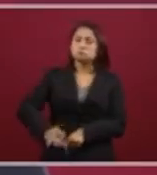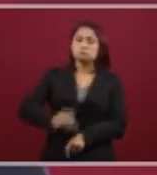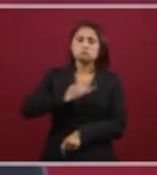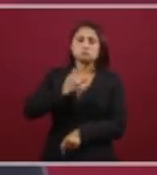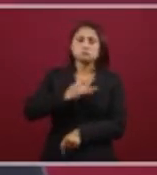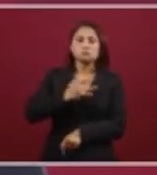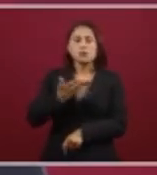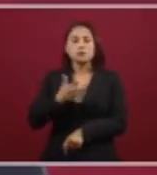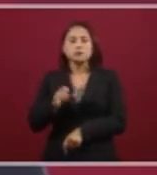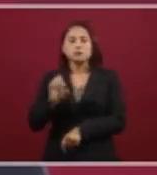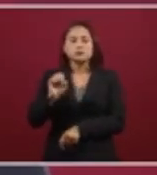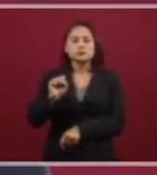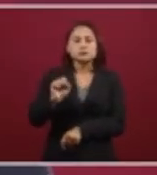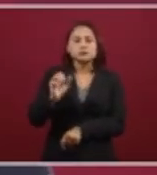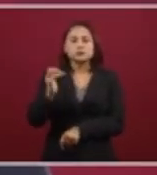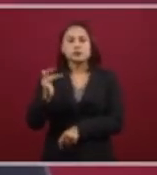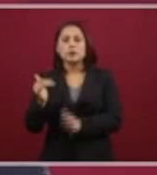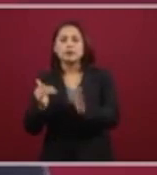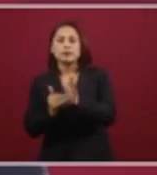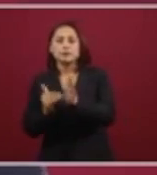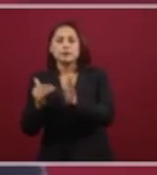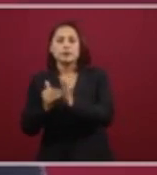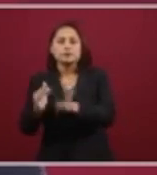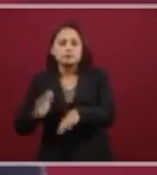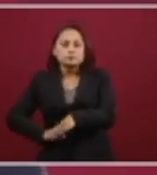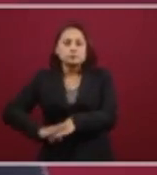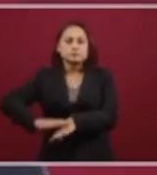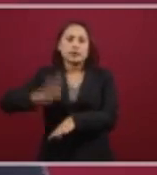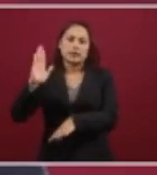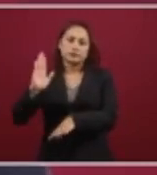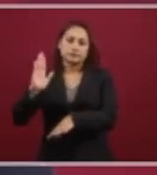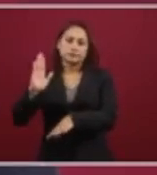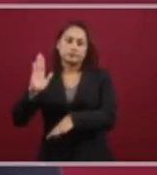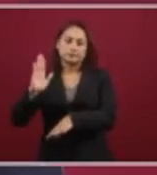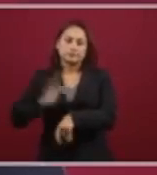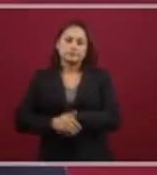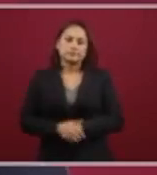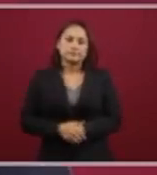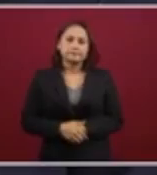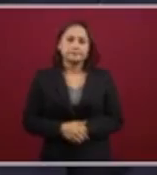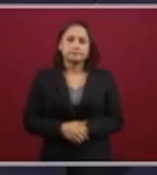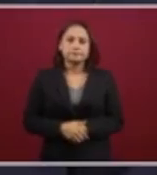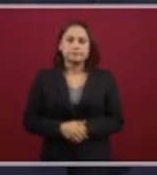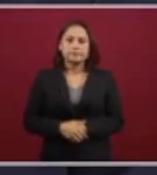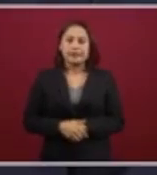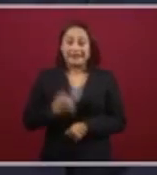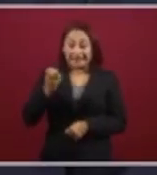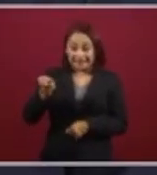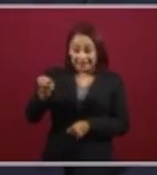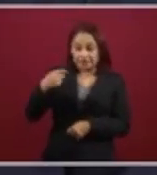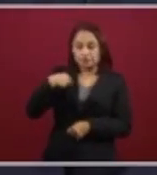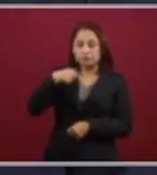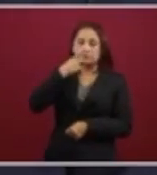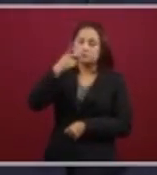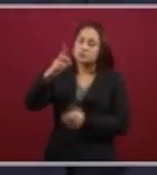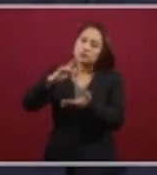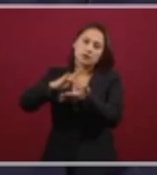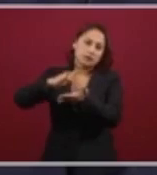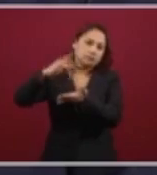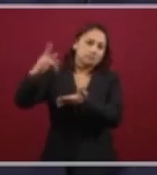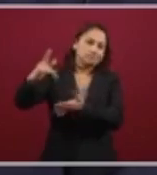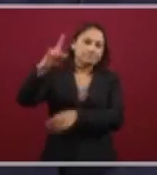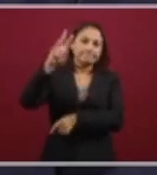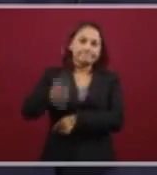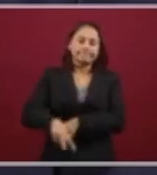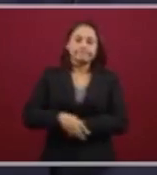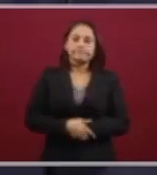más de los que votaron por nosotros. Entonces, yo eso lo agradezco mucho.